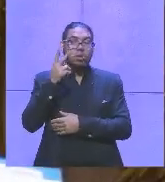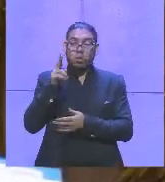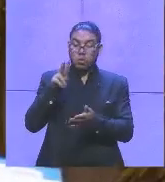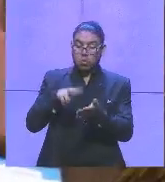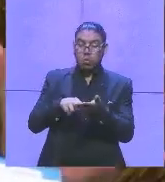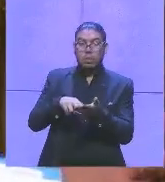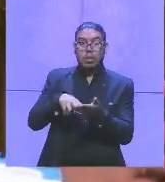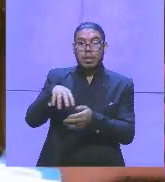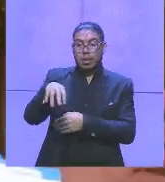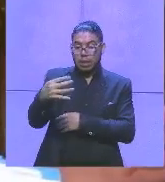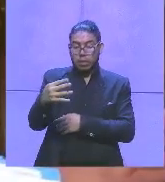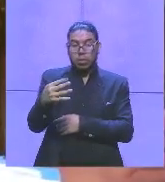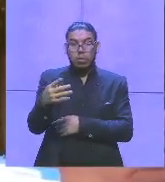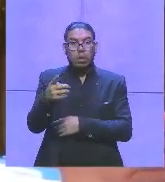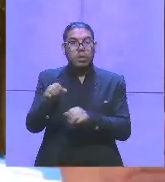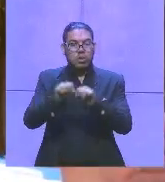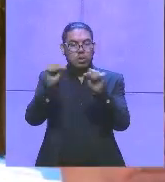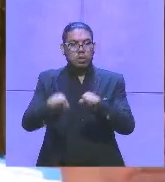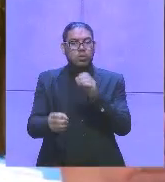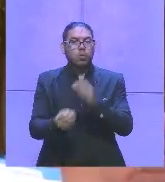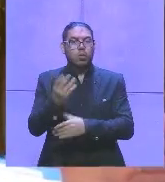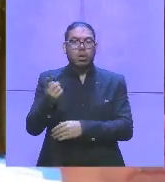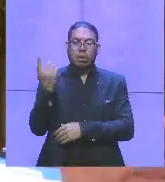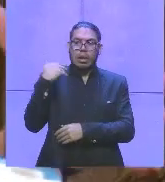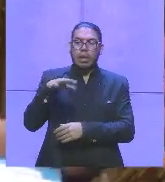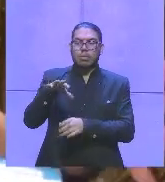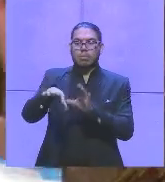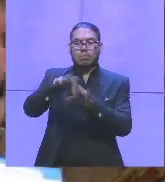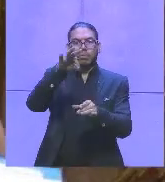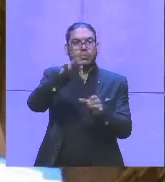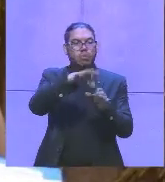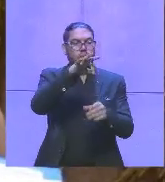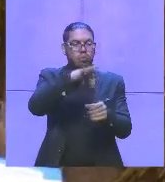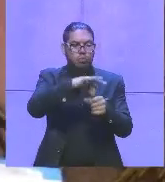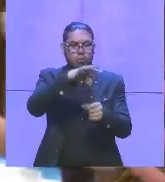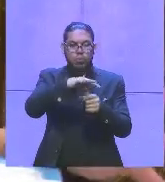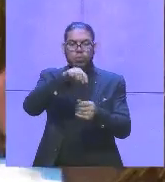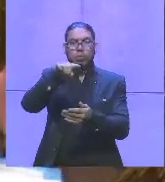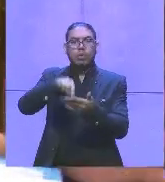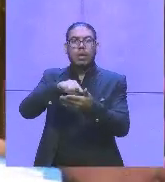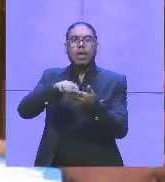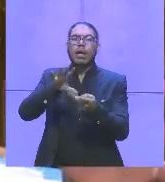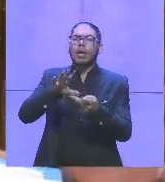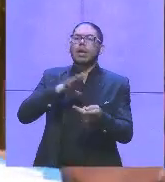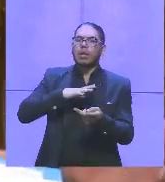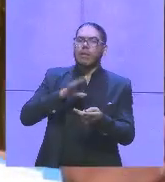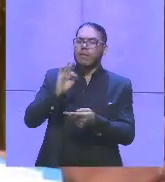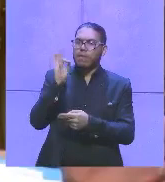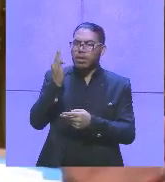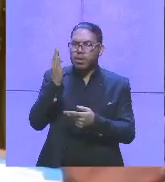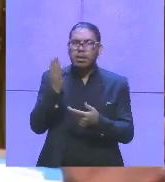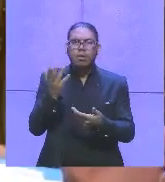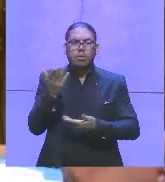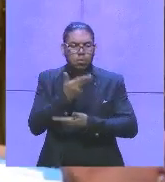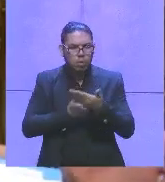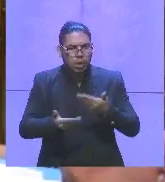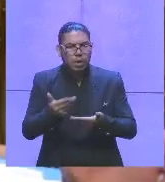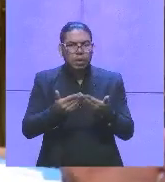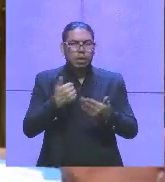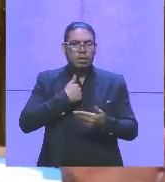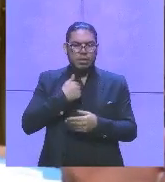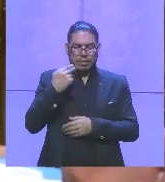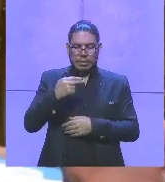se crea este sistema nacional de elecciones, en donde está este federalismo colaborativo, como yo lo